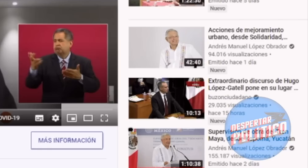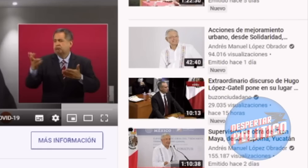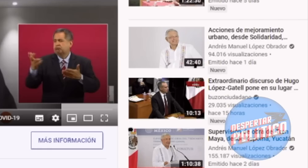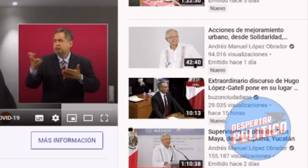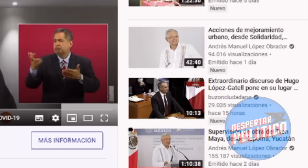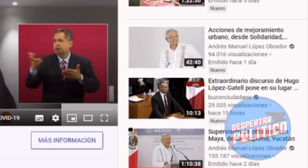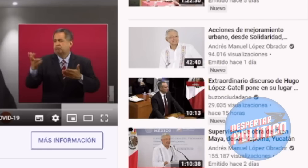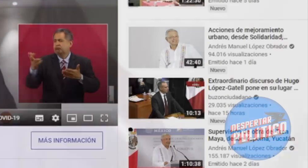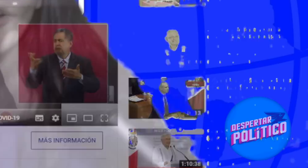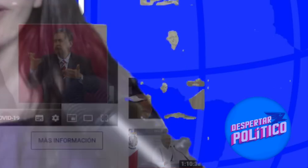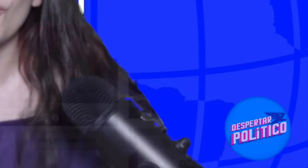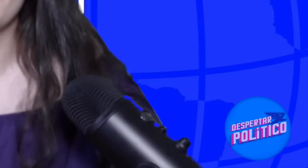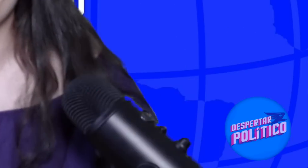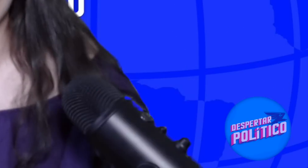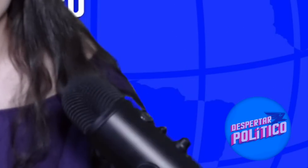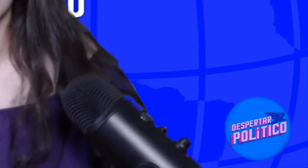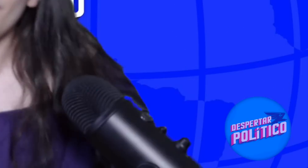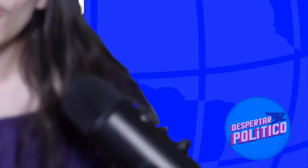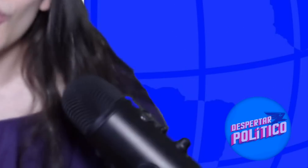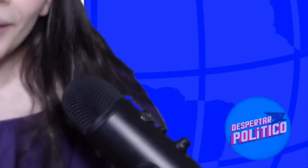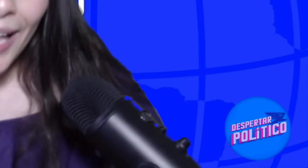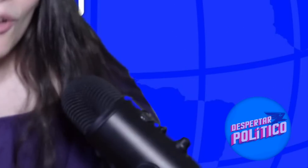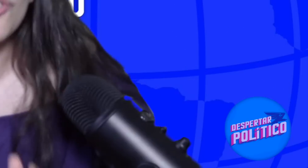bueno, familia, pues ahí está la información. ¿Qué te pareció?